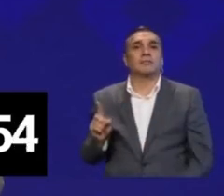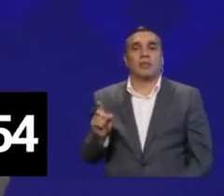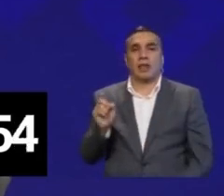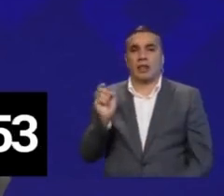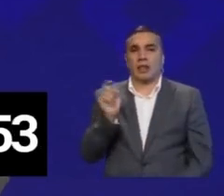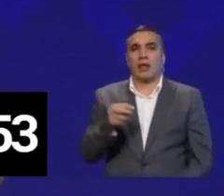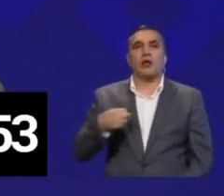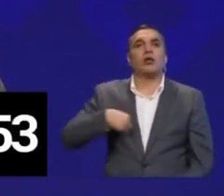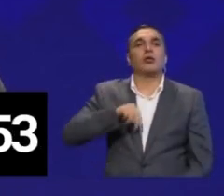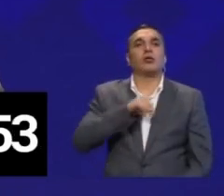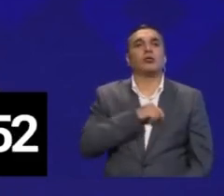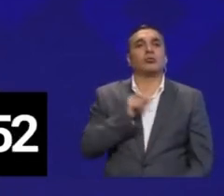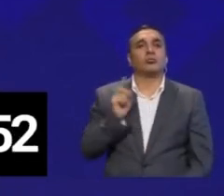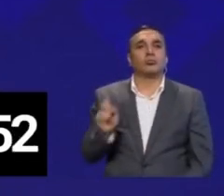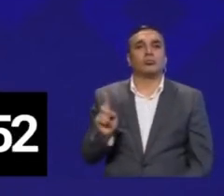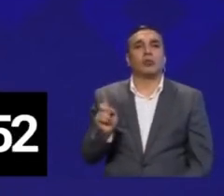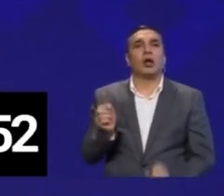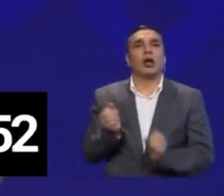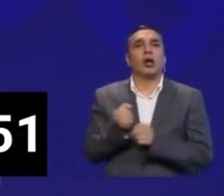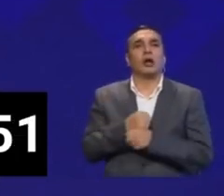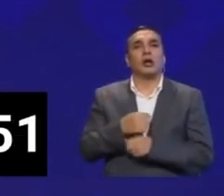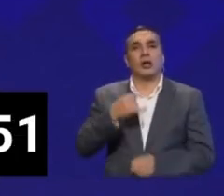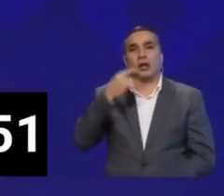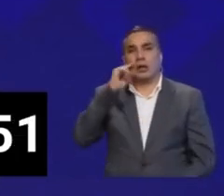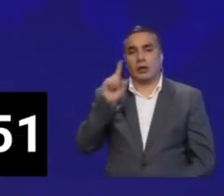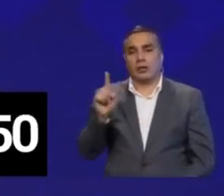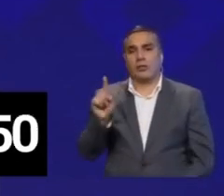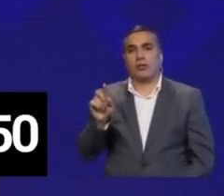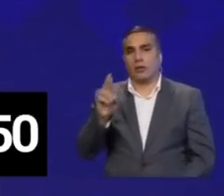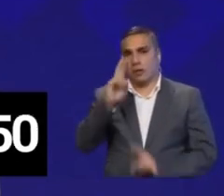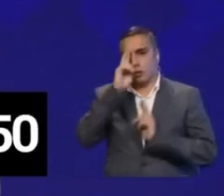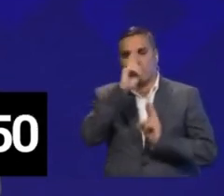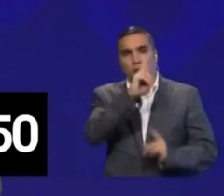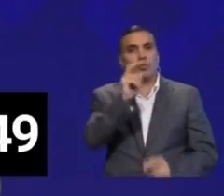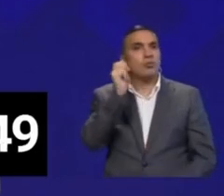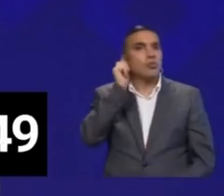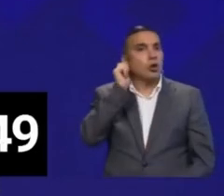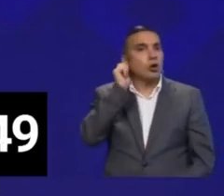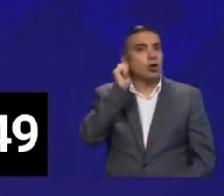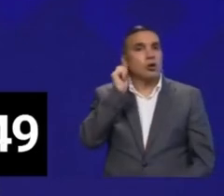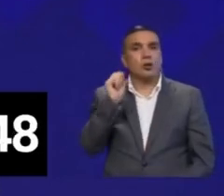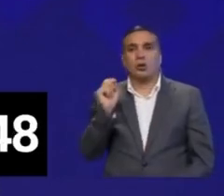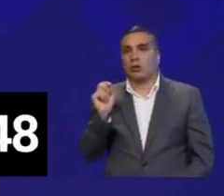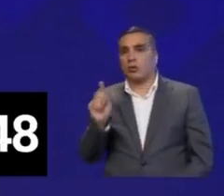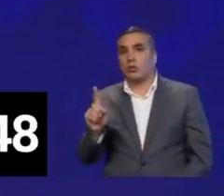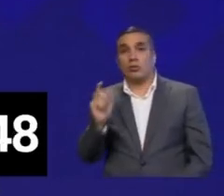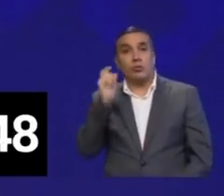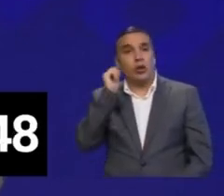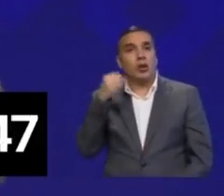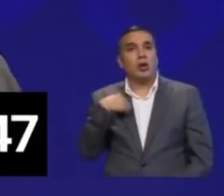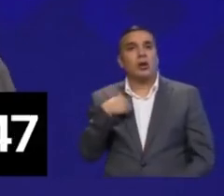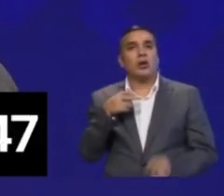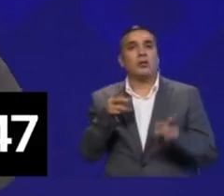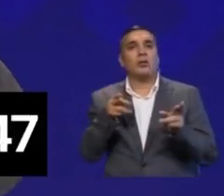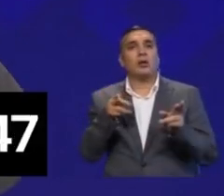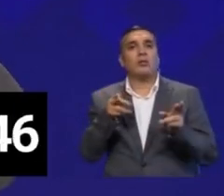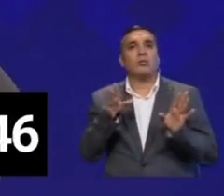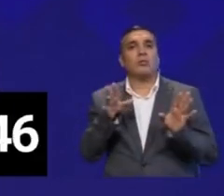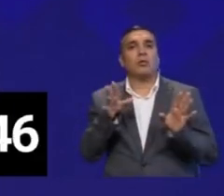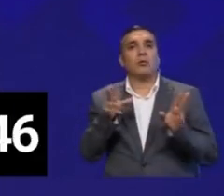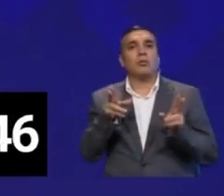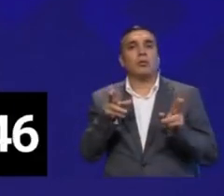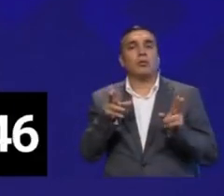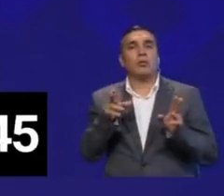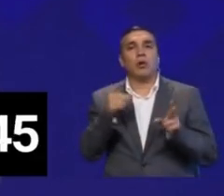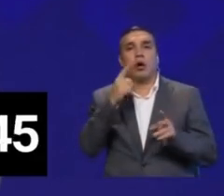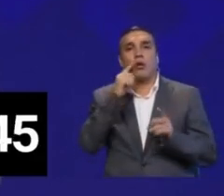Debemos nosotros hacer niños que respeten a la mujer. La mujer tiene el mismo grado que